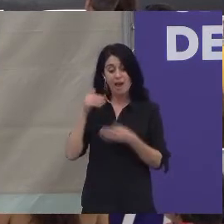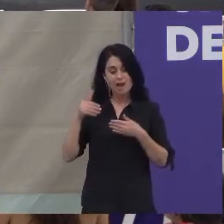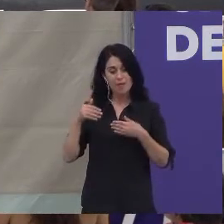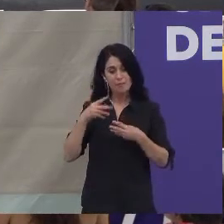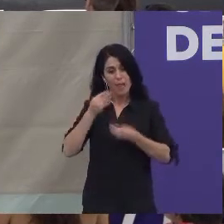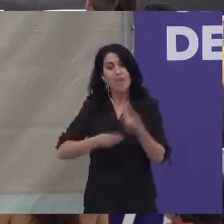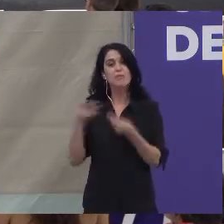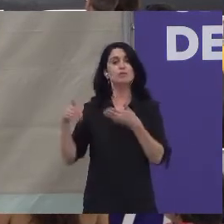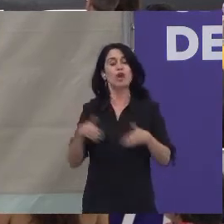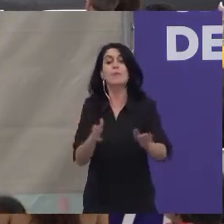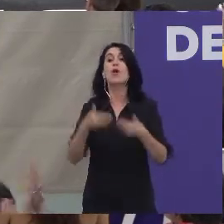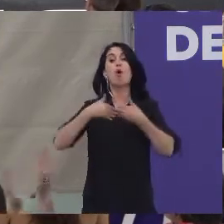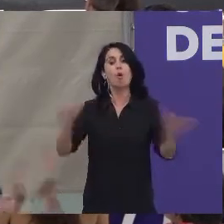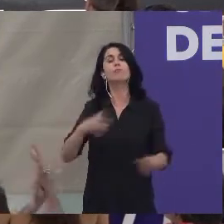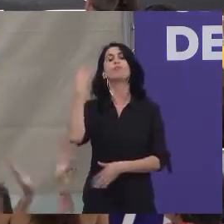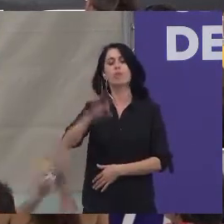se puede!